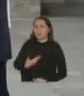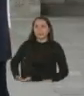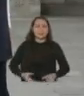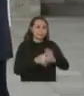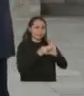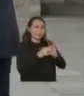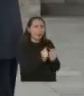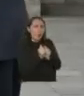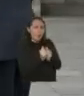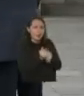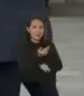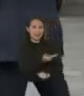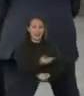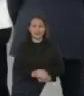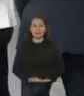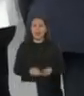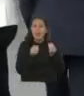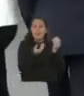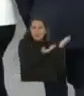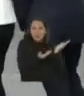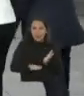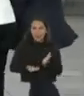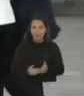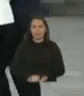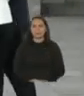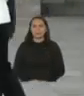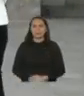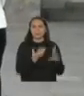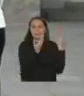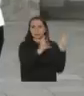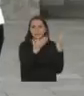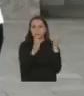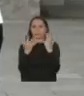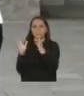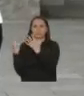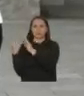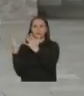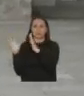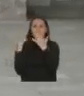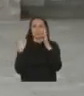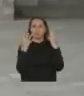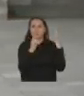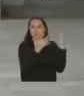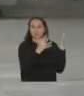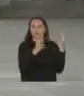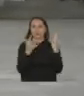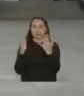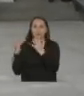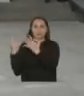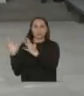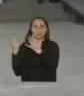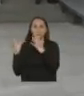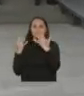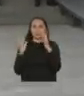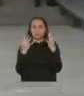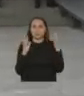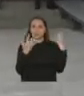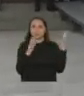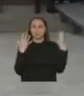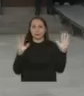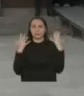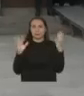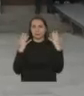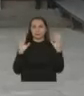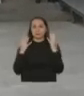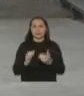cargo. Estará en veremos, en todo caso, ¿no? Lo que pase, Sebastián Sistel. Soy con el talento de Analia, soy también, no